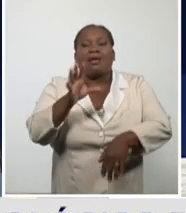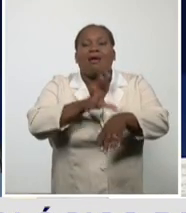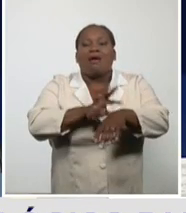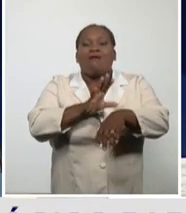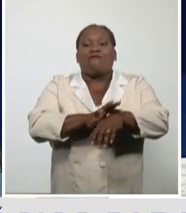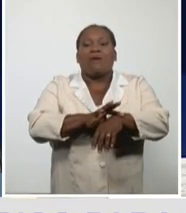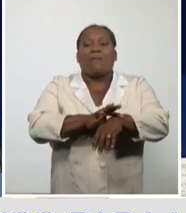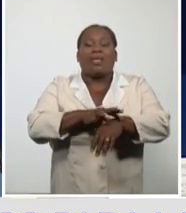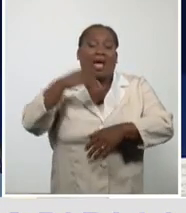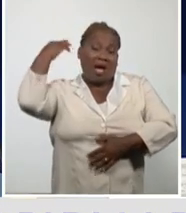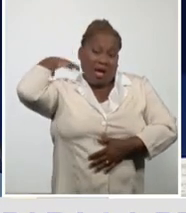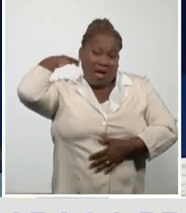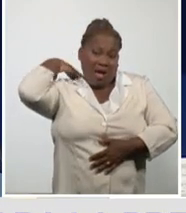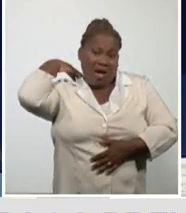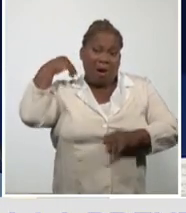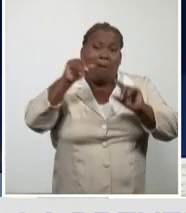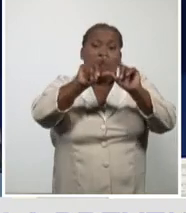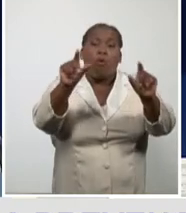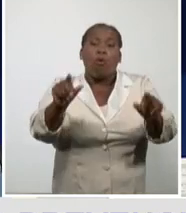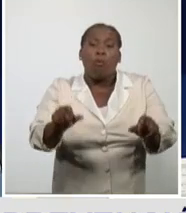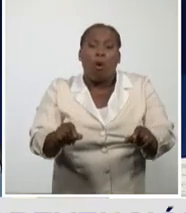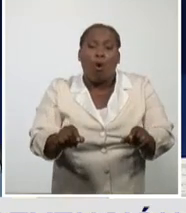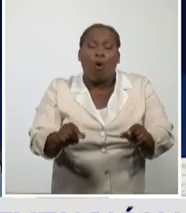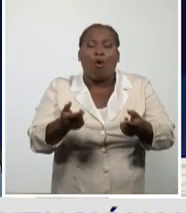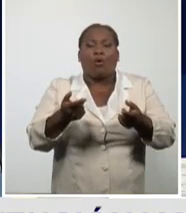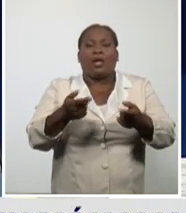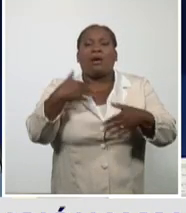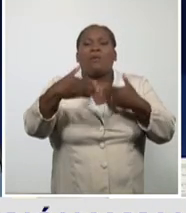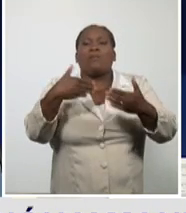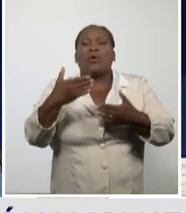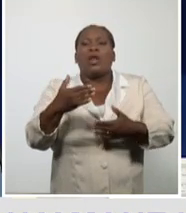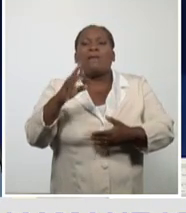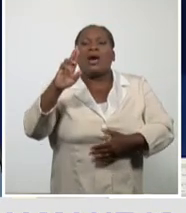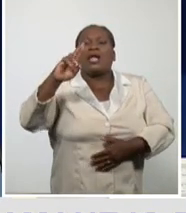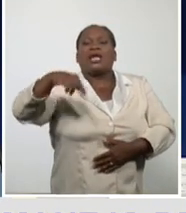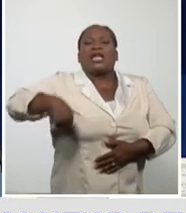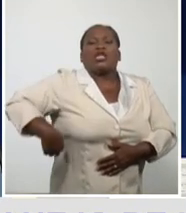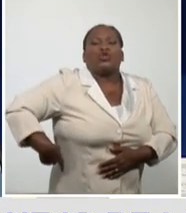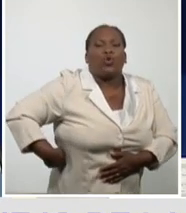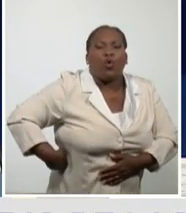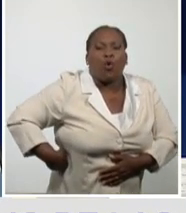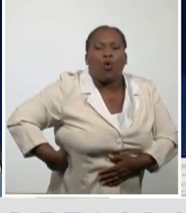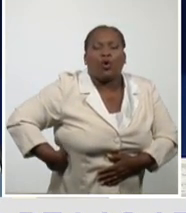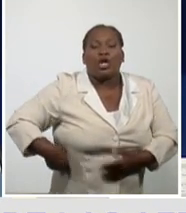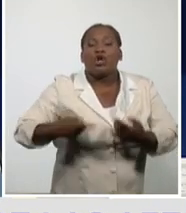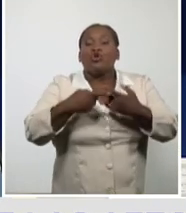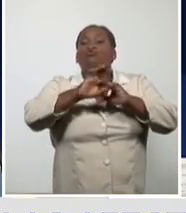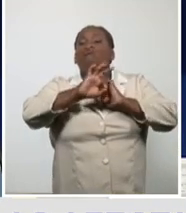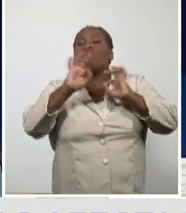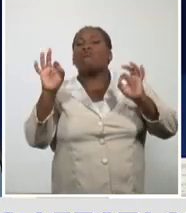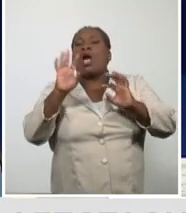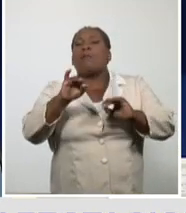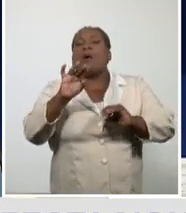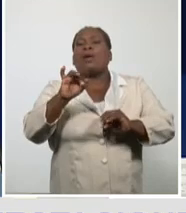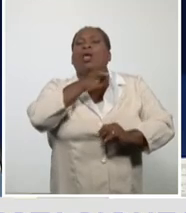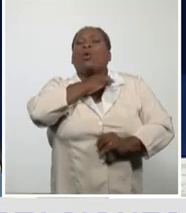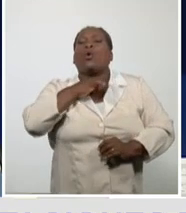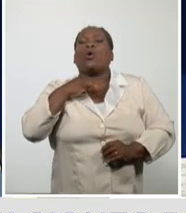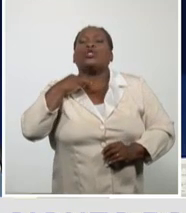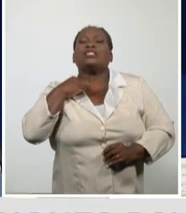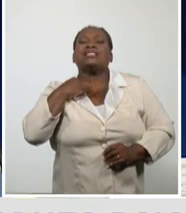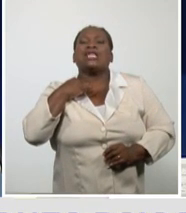pulmonar obstructiva crónica, insuficiencia renal, y nunca hemos hablado de un hipotiroidismo o de un hipertiroidismo, que es